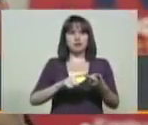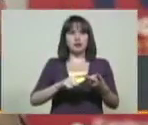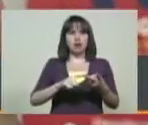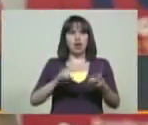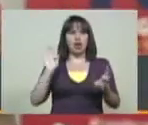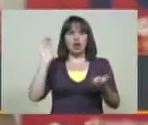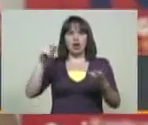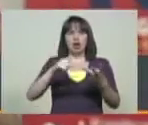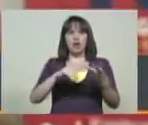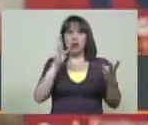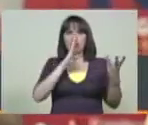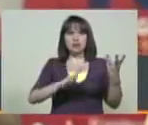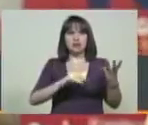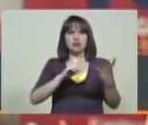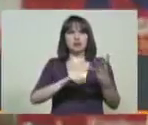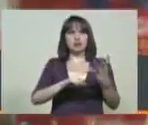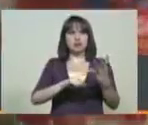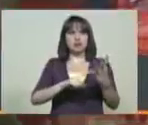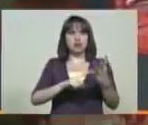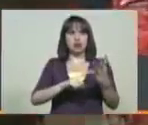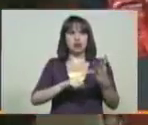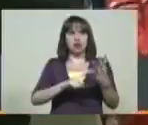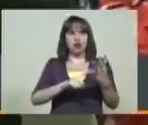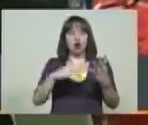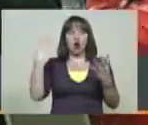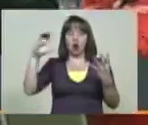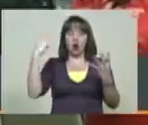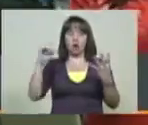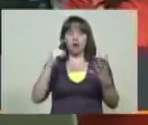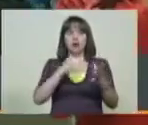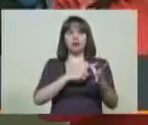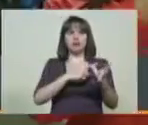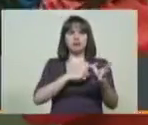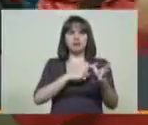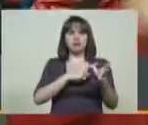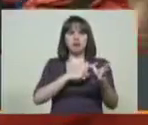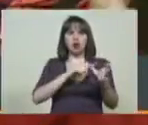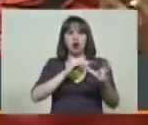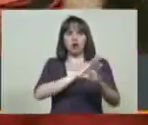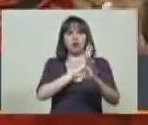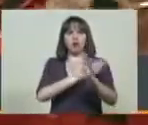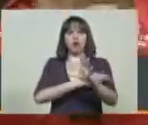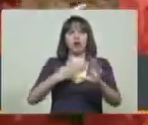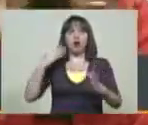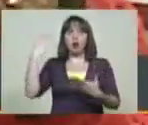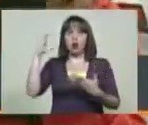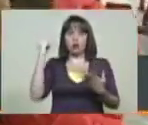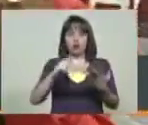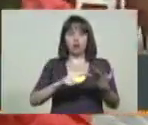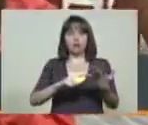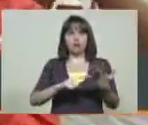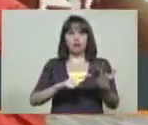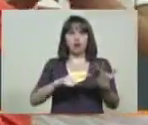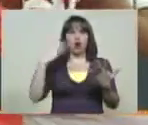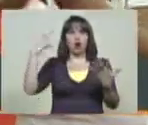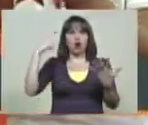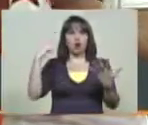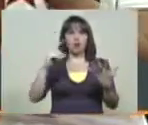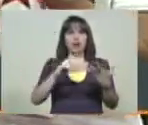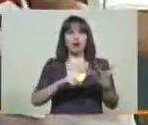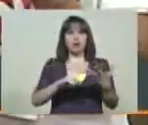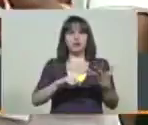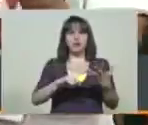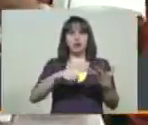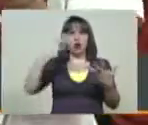fuerza alternativa revolucionaria del común de colombia partido poder ciudadano y colombia partido comunista de colombia partido del trabajo de corea